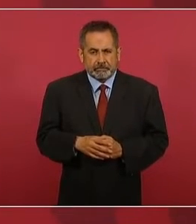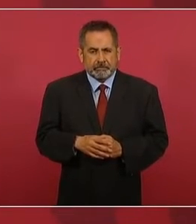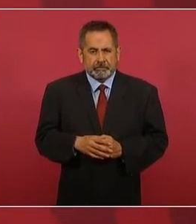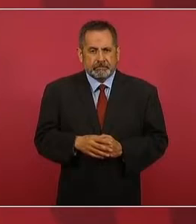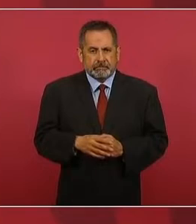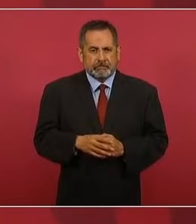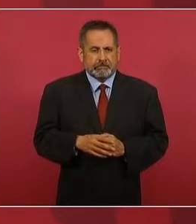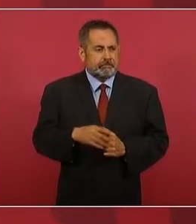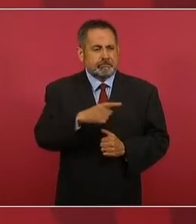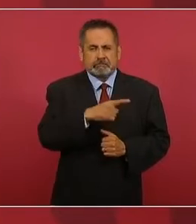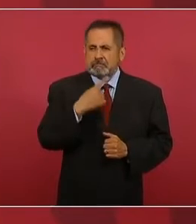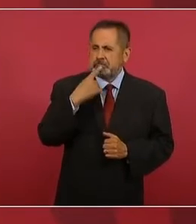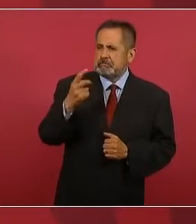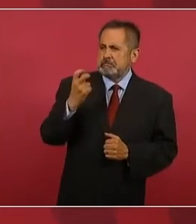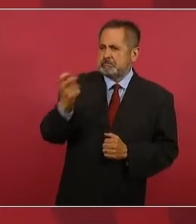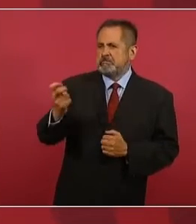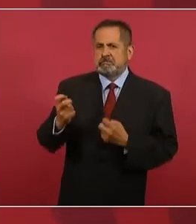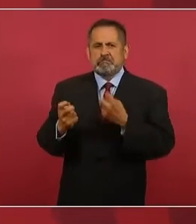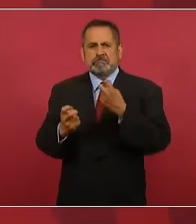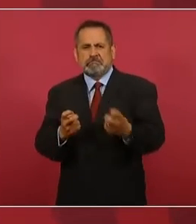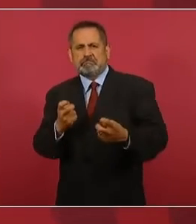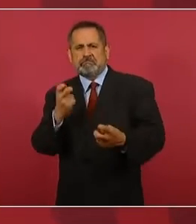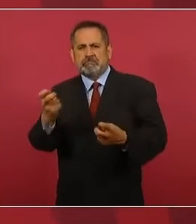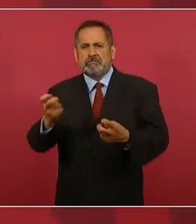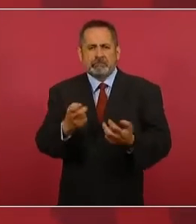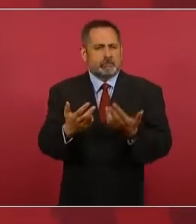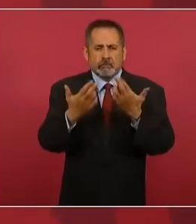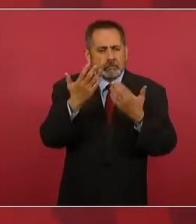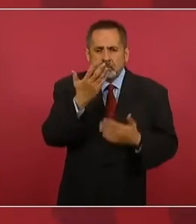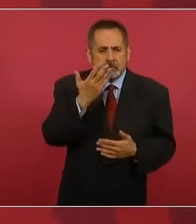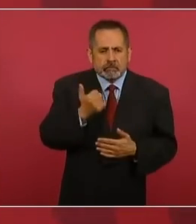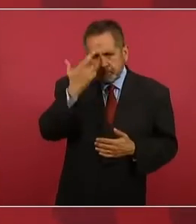llevando a cabo acusaciones sin fundamento.